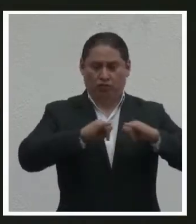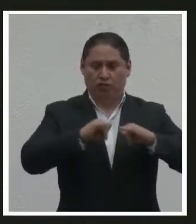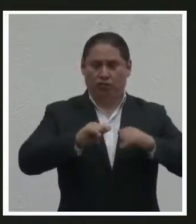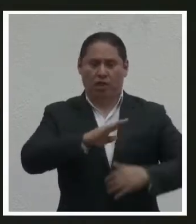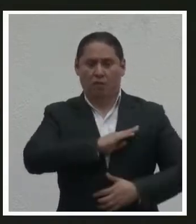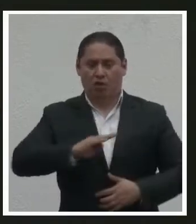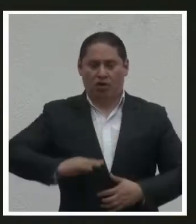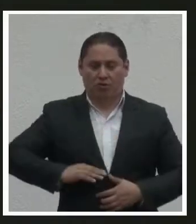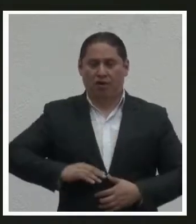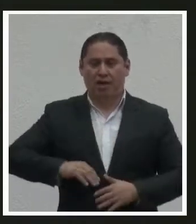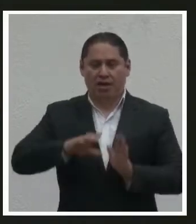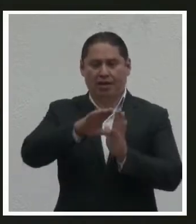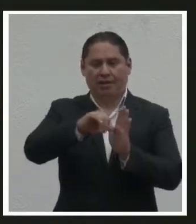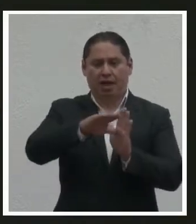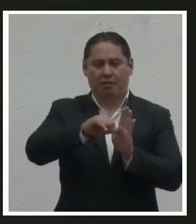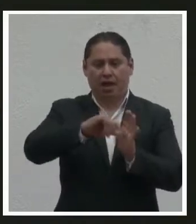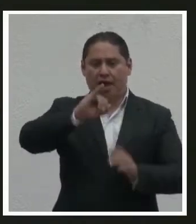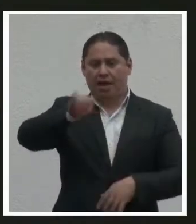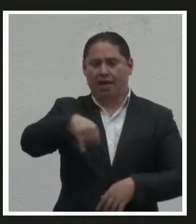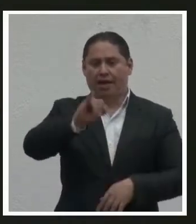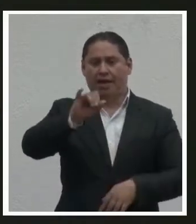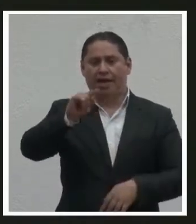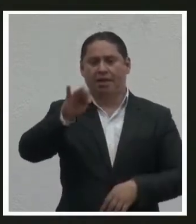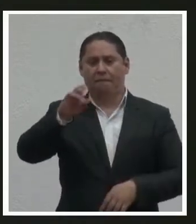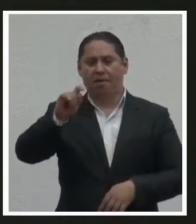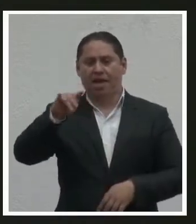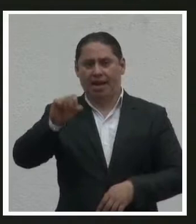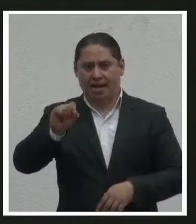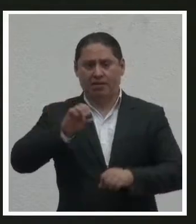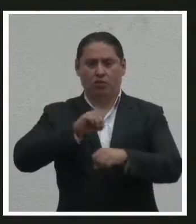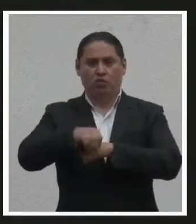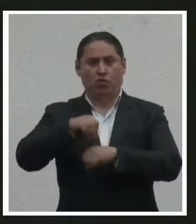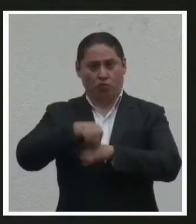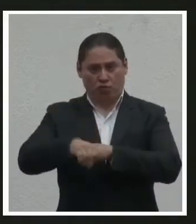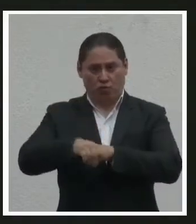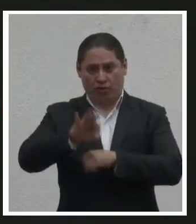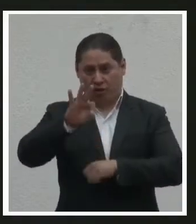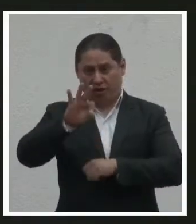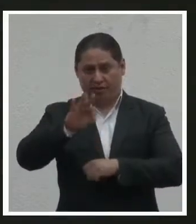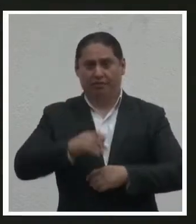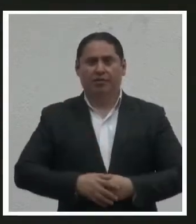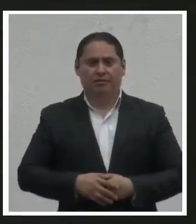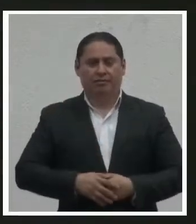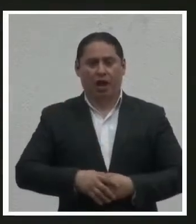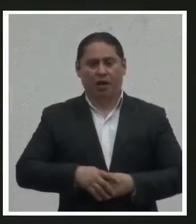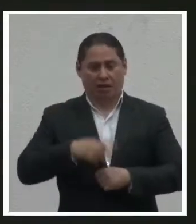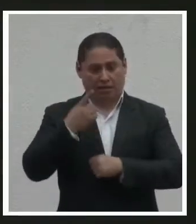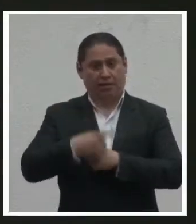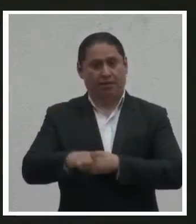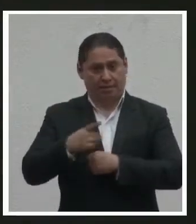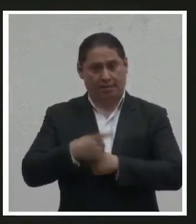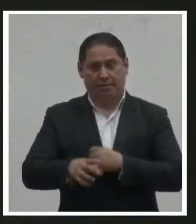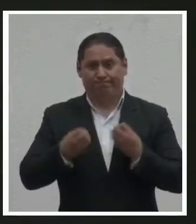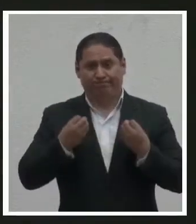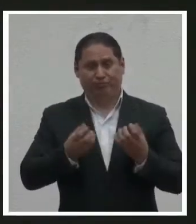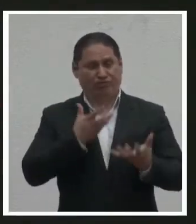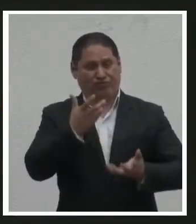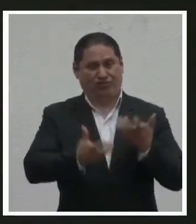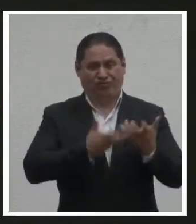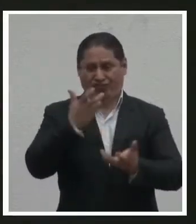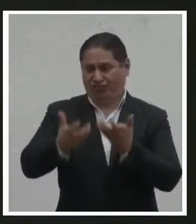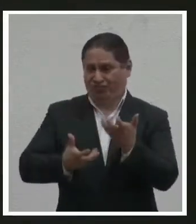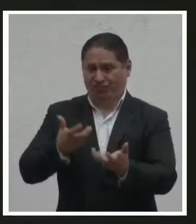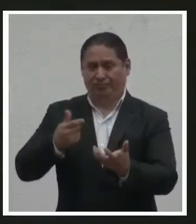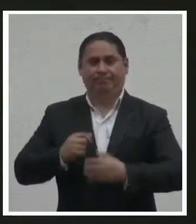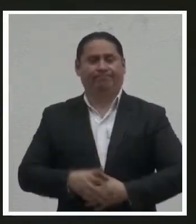de Cintalapa, Jiquipilas y Ocosocuautla se han visto severamente afectados en esta materia.